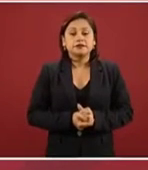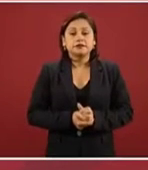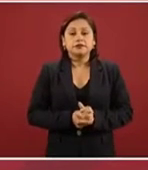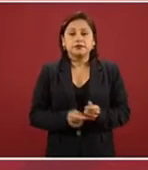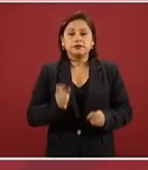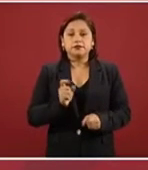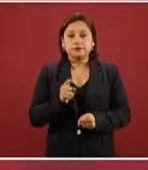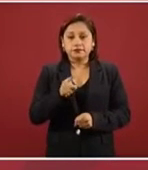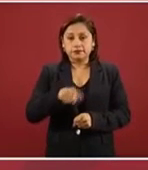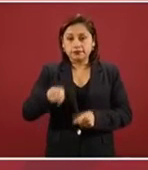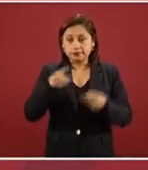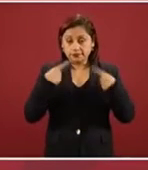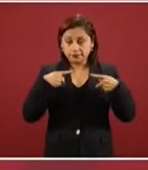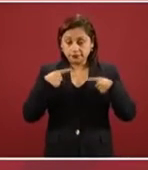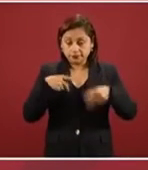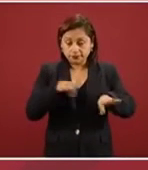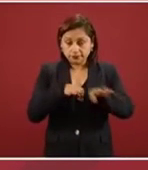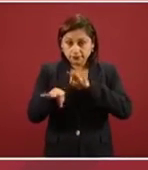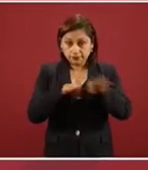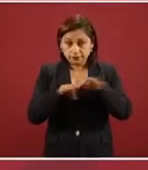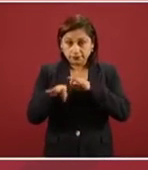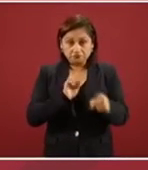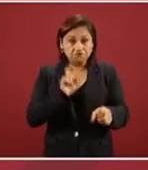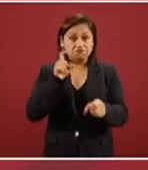trabajadores en diciembre.